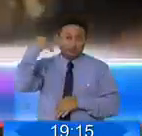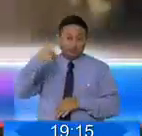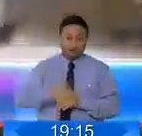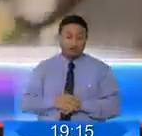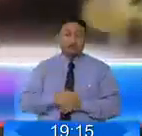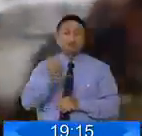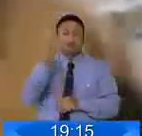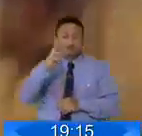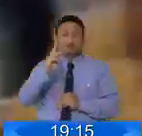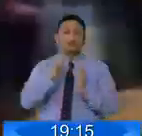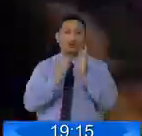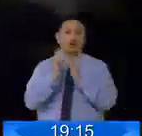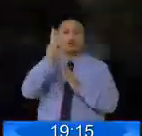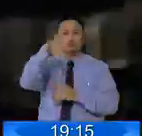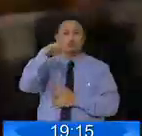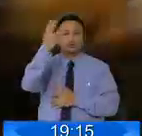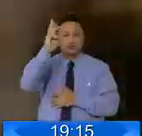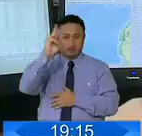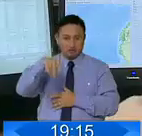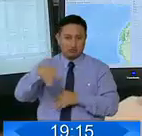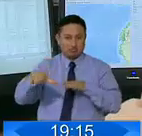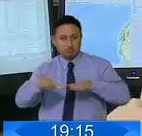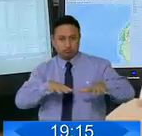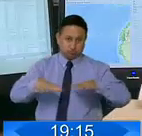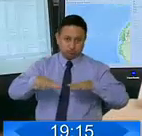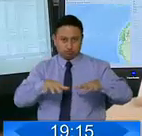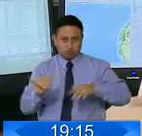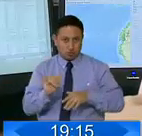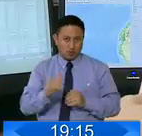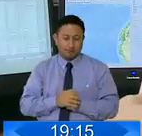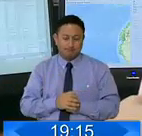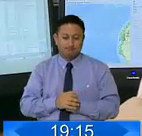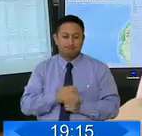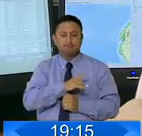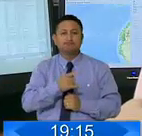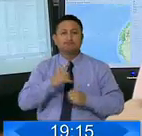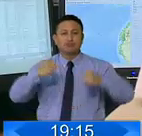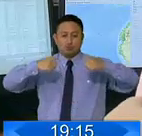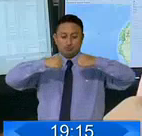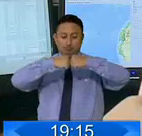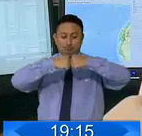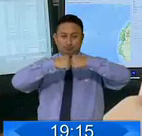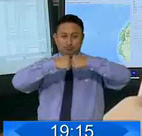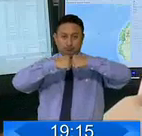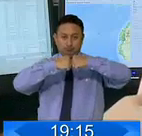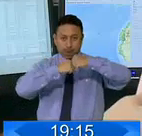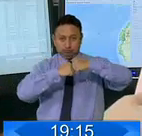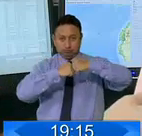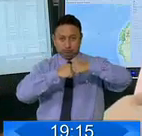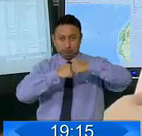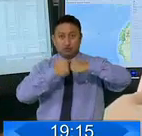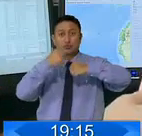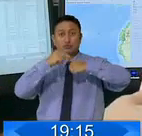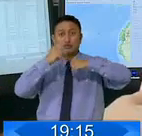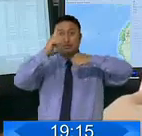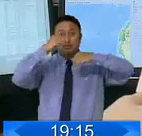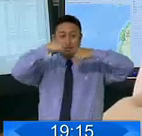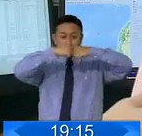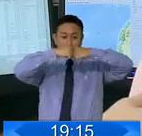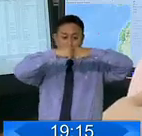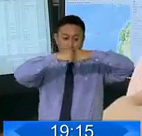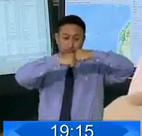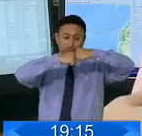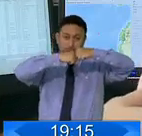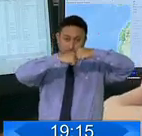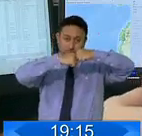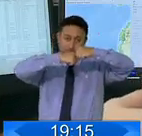terremoto del 16 de abril del 2016. Esta placa lo que hace es que progresivamente va metiéndose bajo el continente